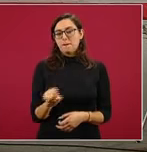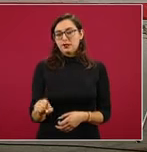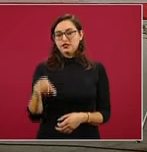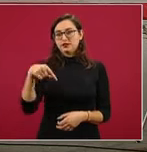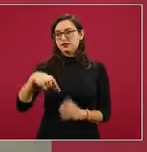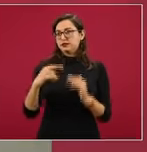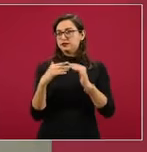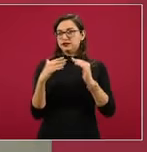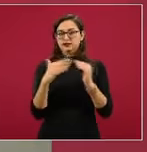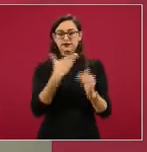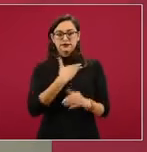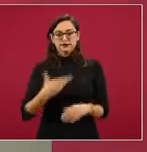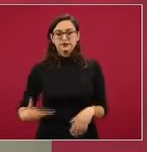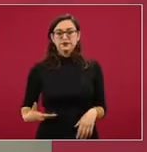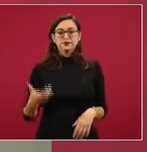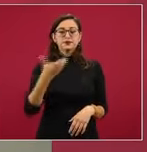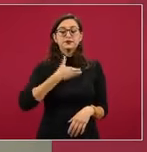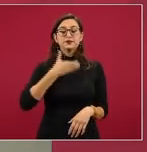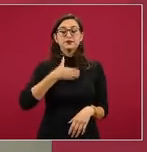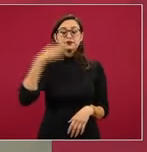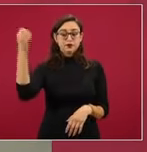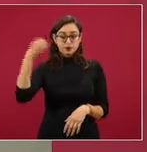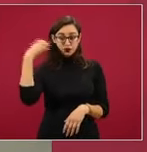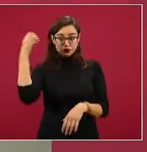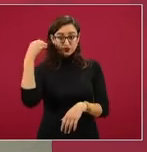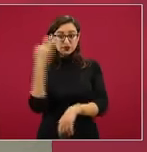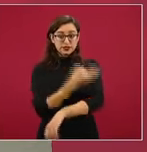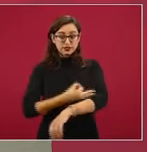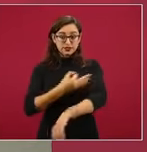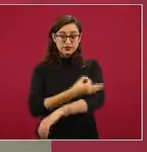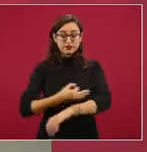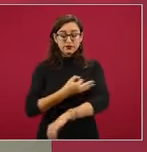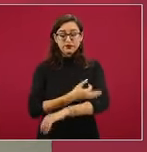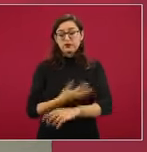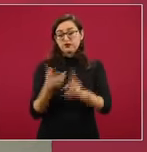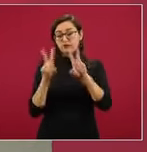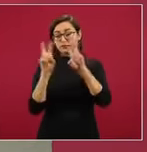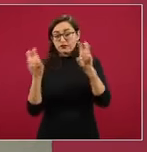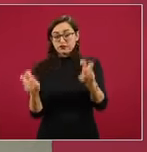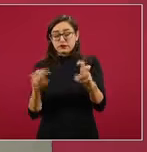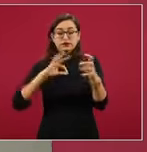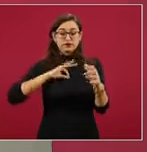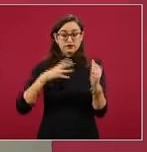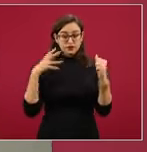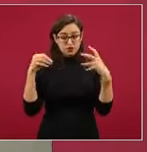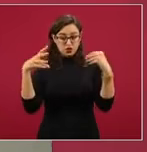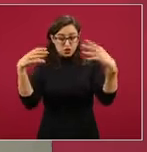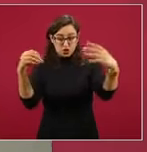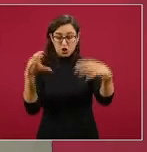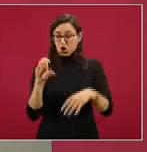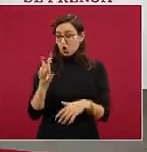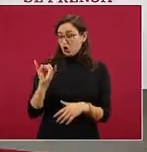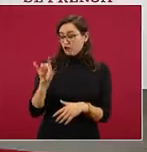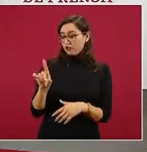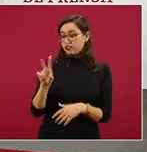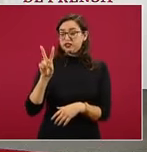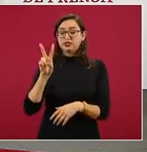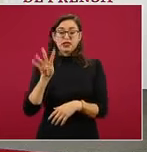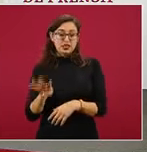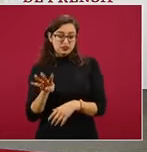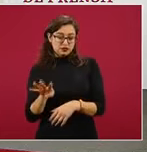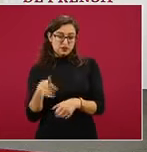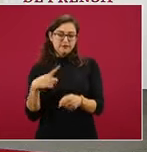Nacional en la conferencia vespertina sobre la pandemia de COVID-19, la enfermedad causada por el